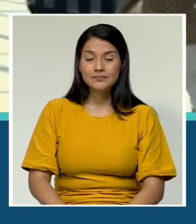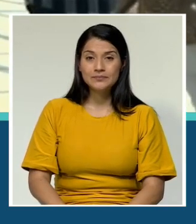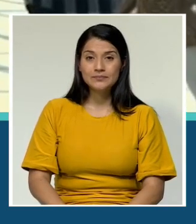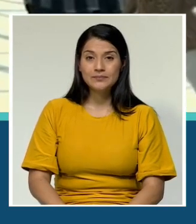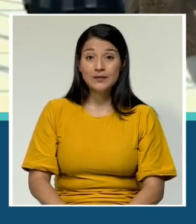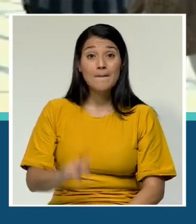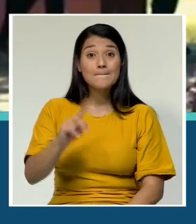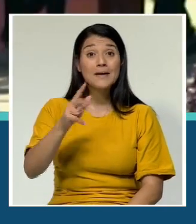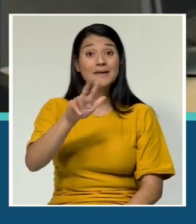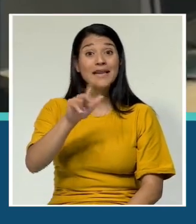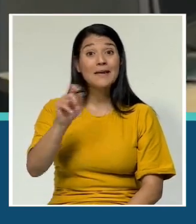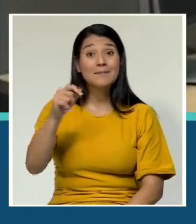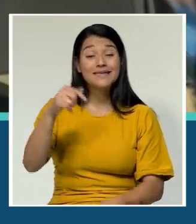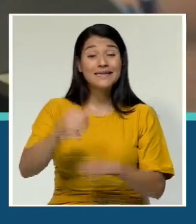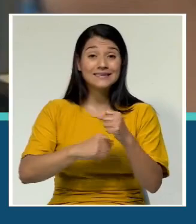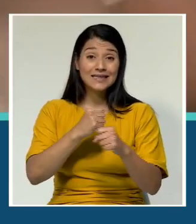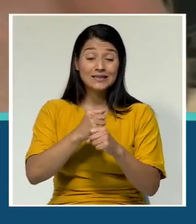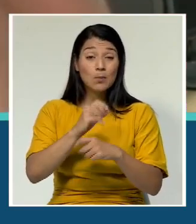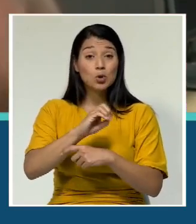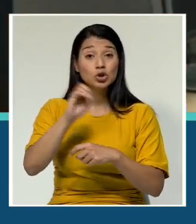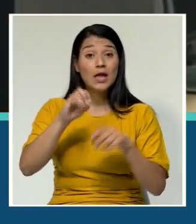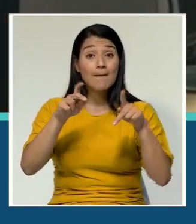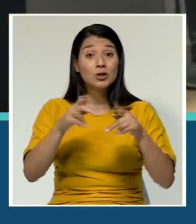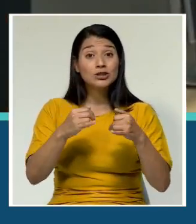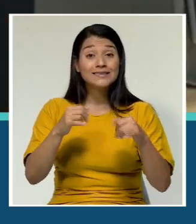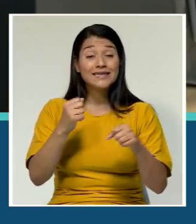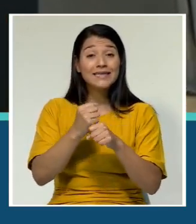tienen trabajo y son las mujeres las más afectadas.